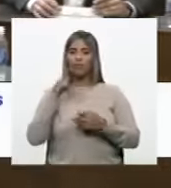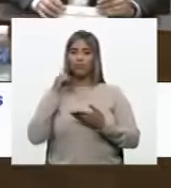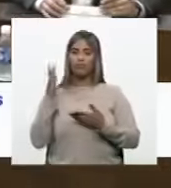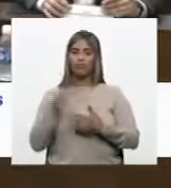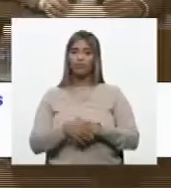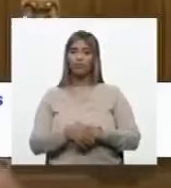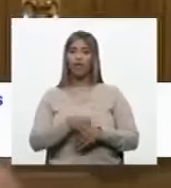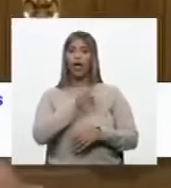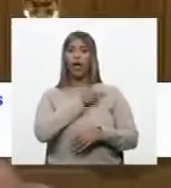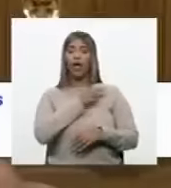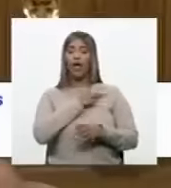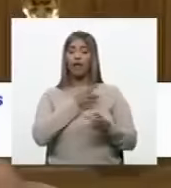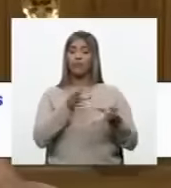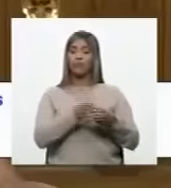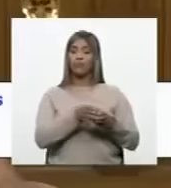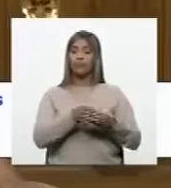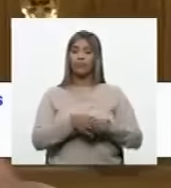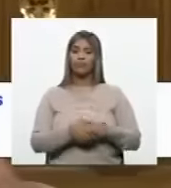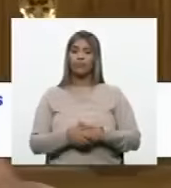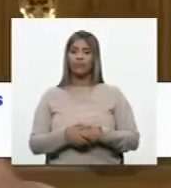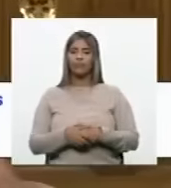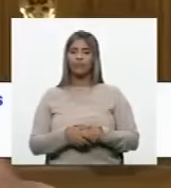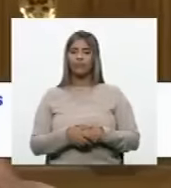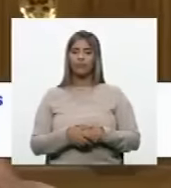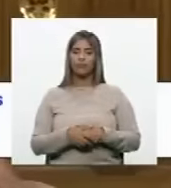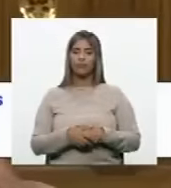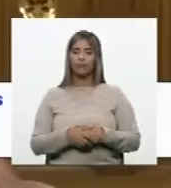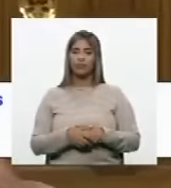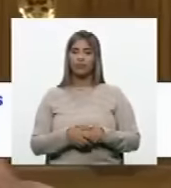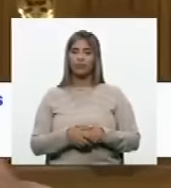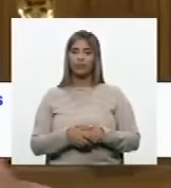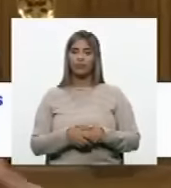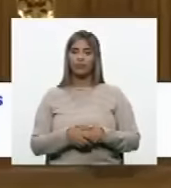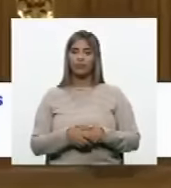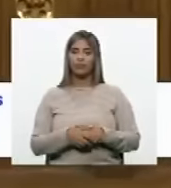era nuestro jefe de fracción para ese momento.